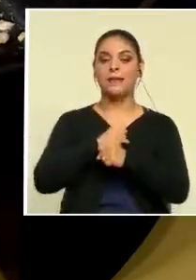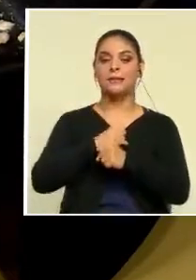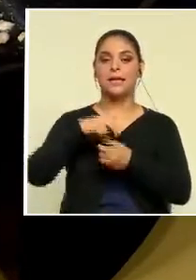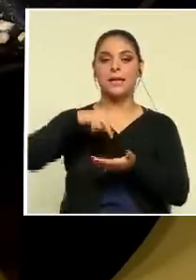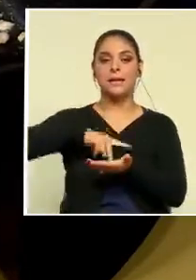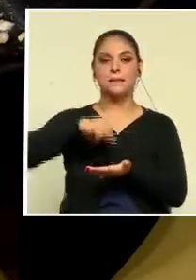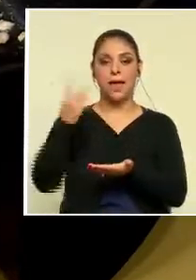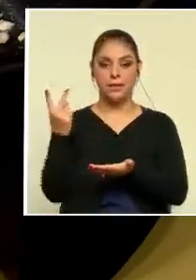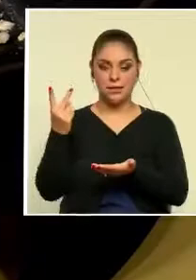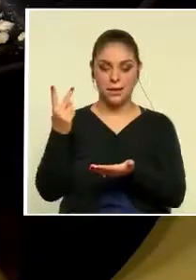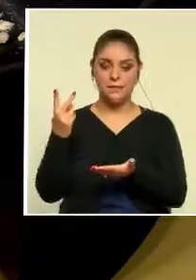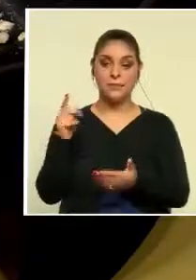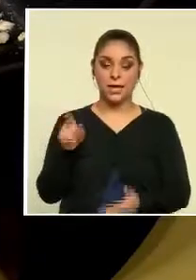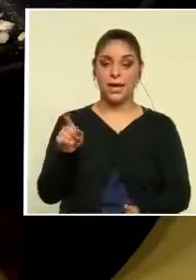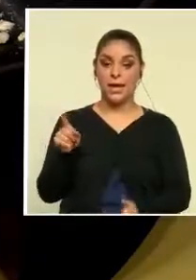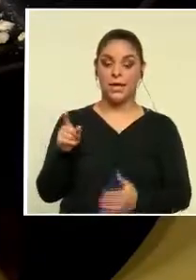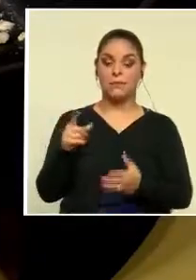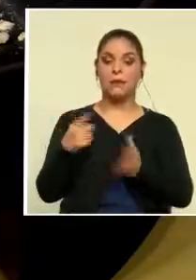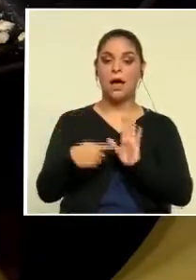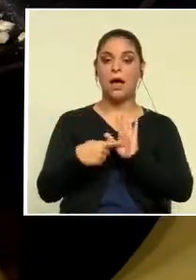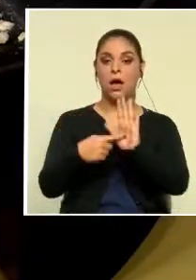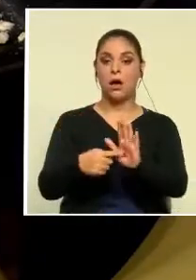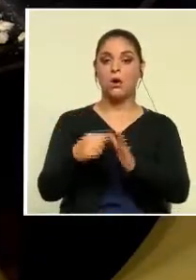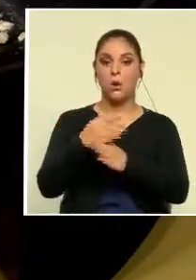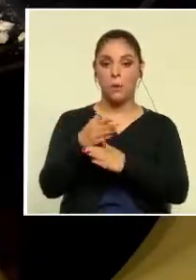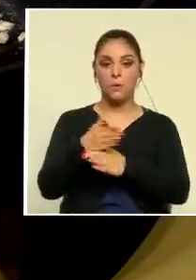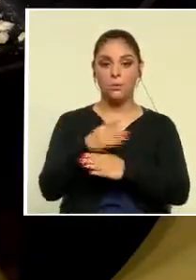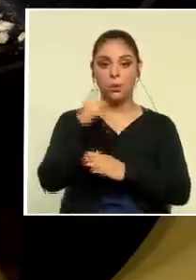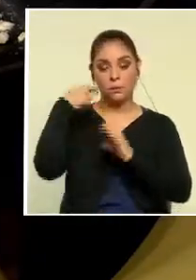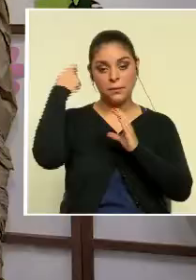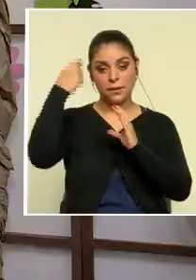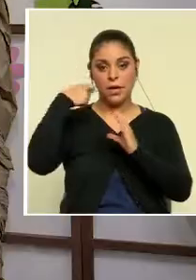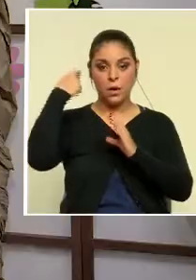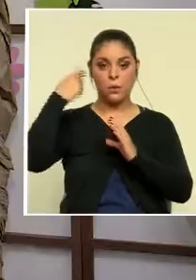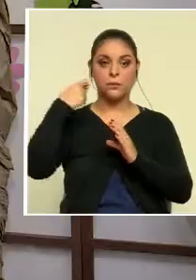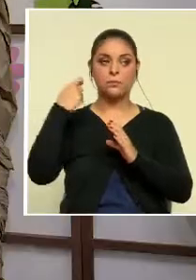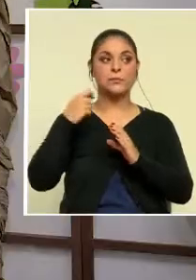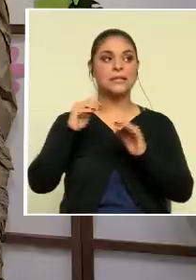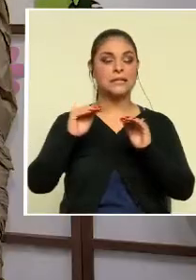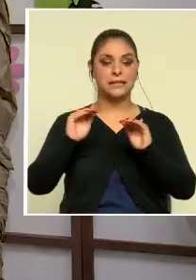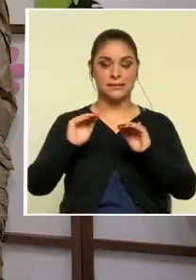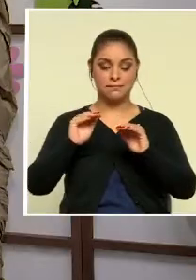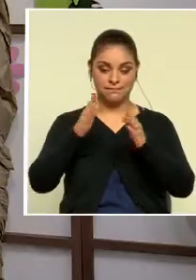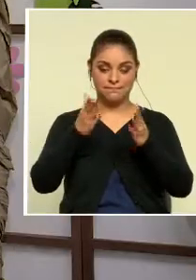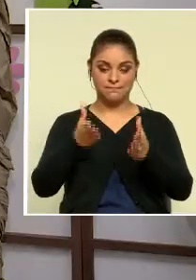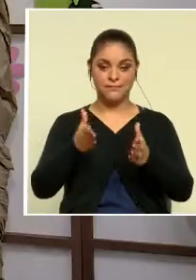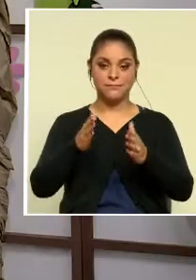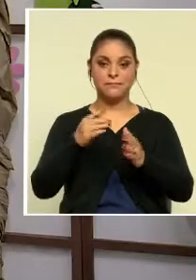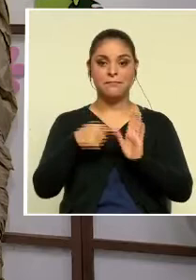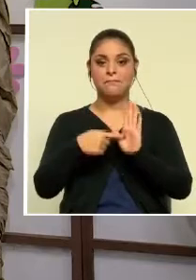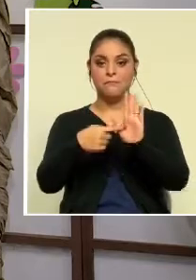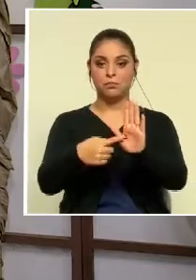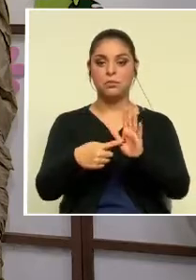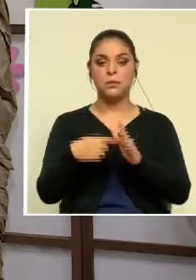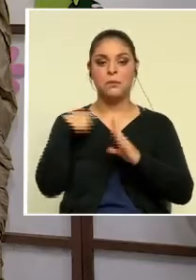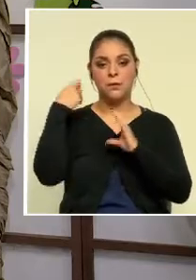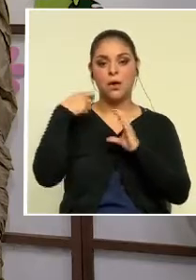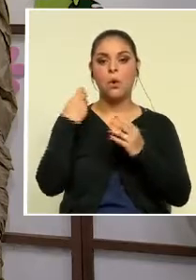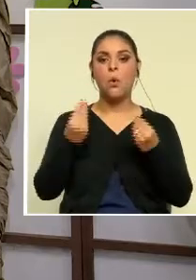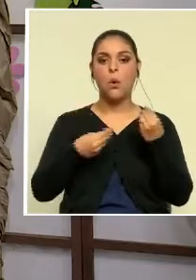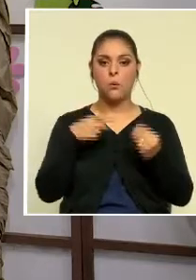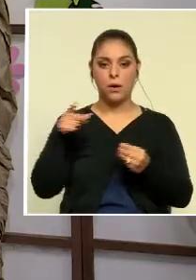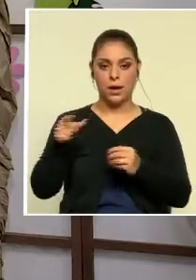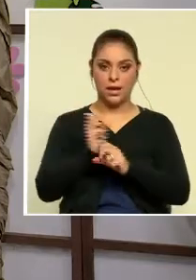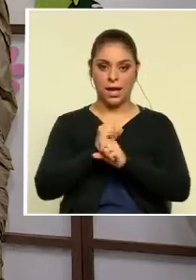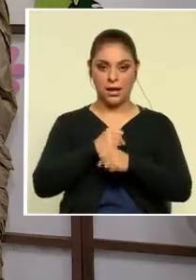y entonces él nos va a compartir un día en un vídeo nos va a compartir niña buena cómo es que lo hace